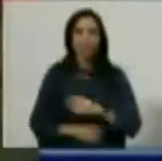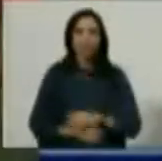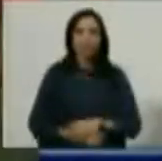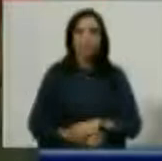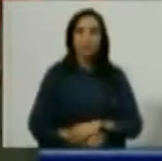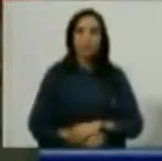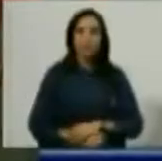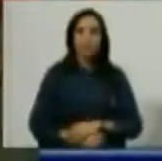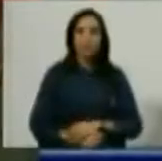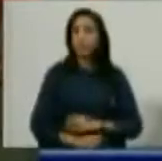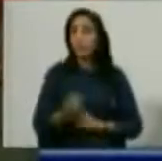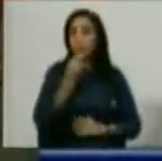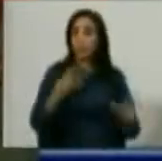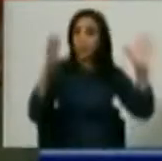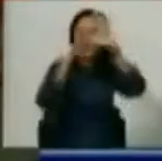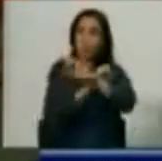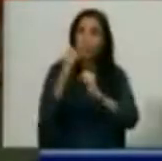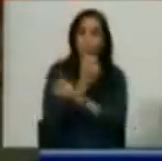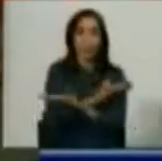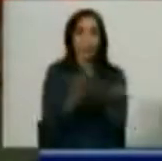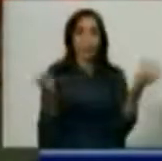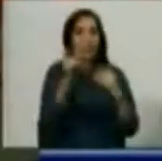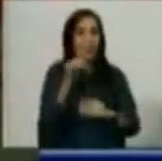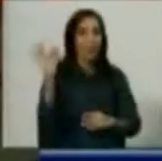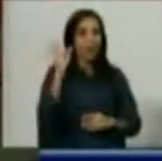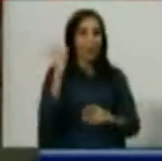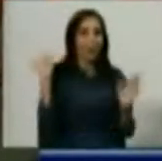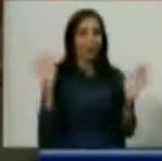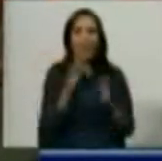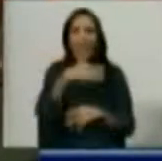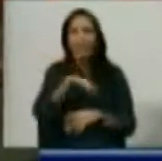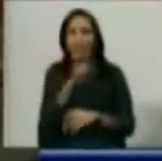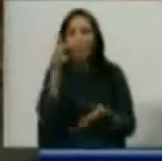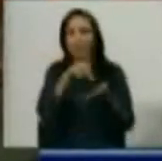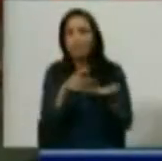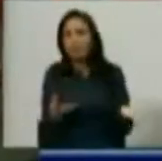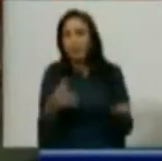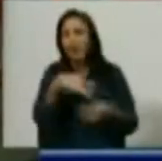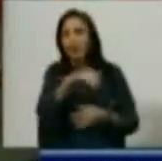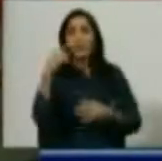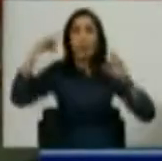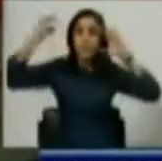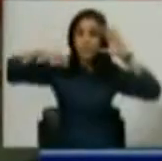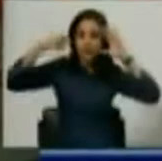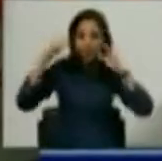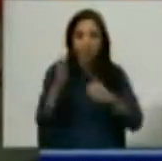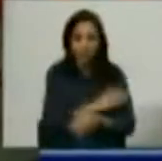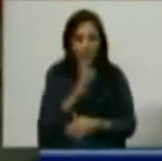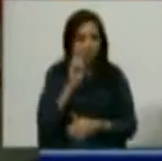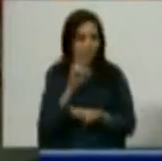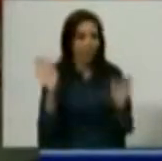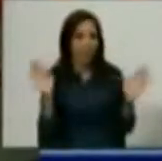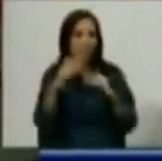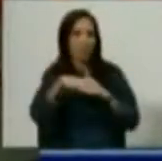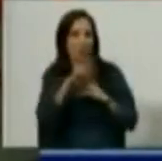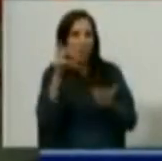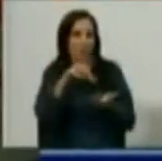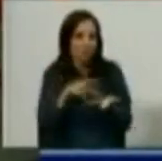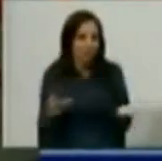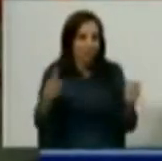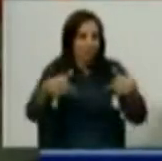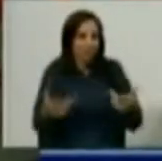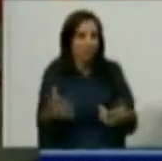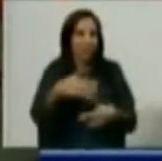muy buenas noches a todas y a todos no voy a decir dónde estamos todavía porque vamos a ver un video en un momentico para que sepa Venezuela dónde